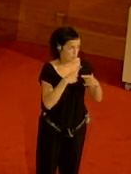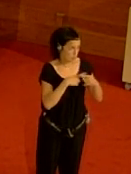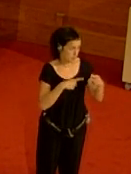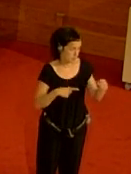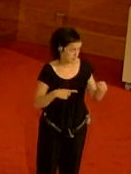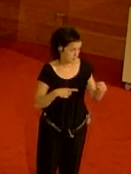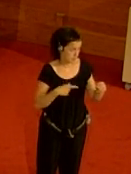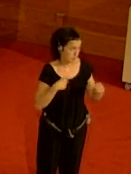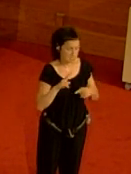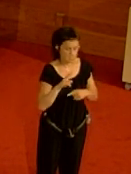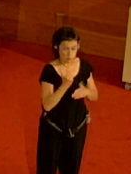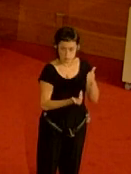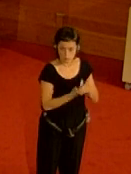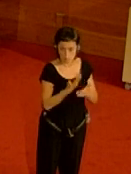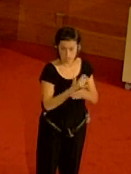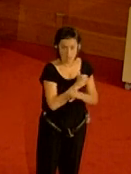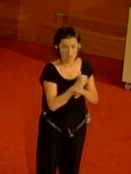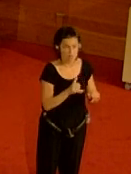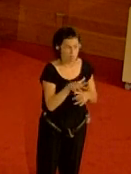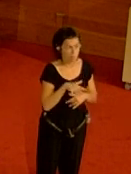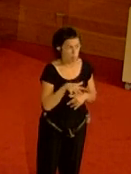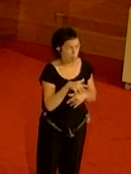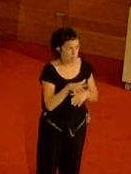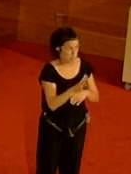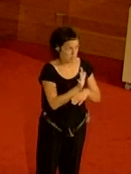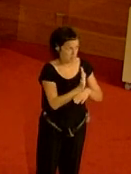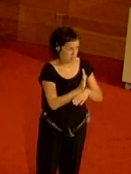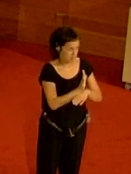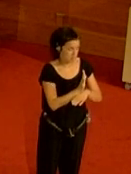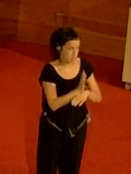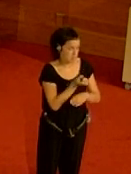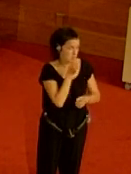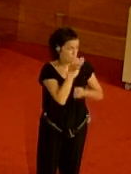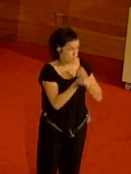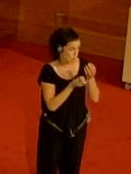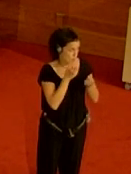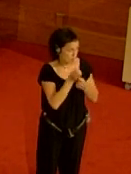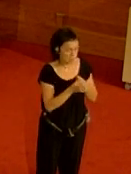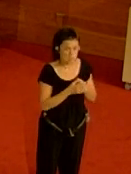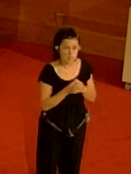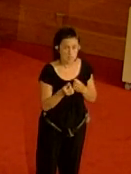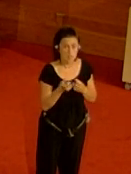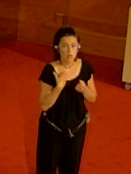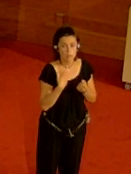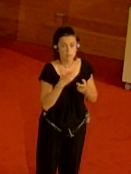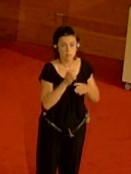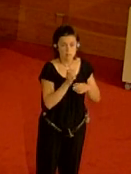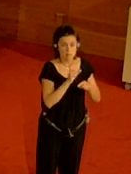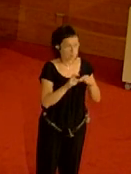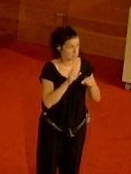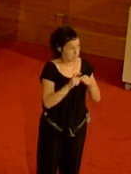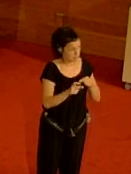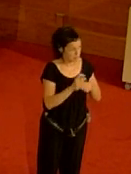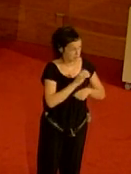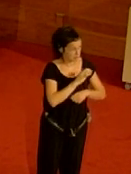el segundo día en los cines Florida con la proyección de los Caballeros blancos en esta ocasión sin cine fueron scary casco Hasta mañana